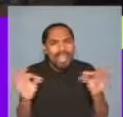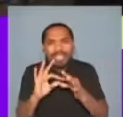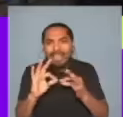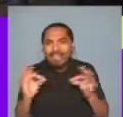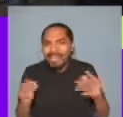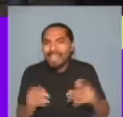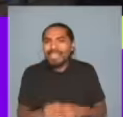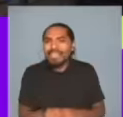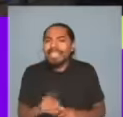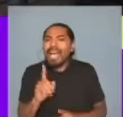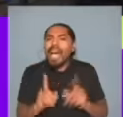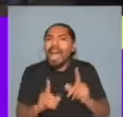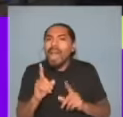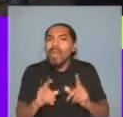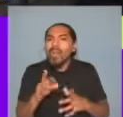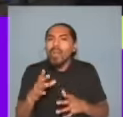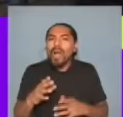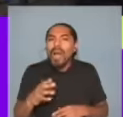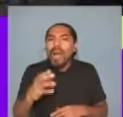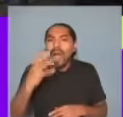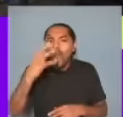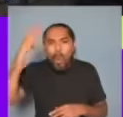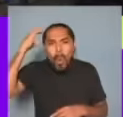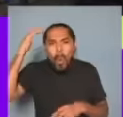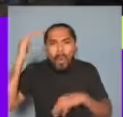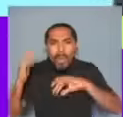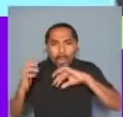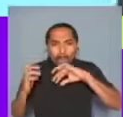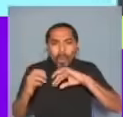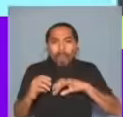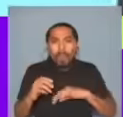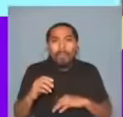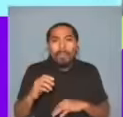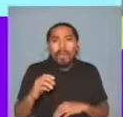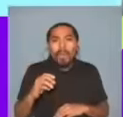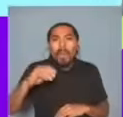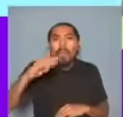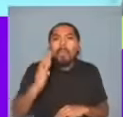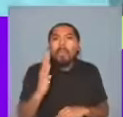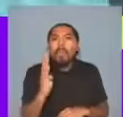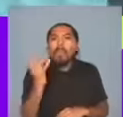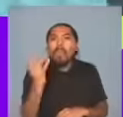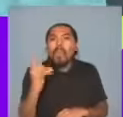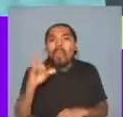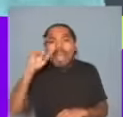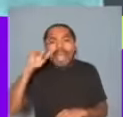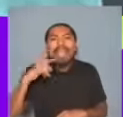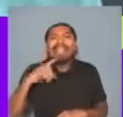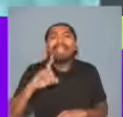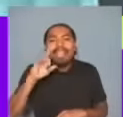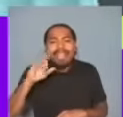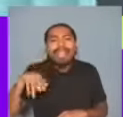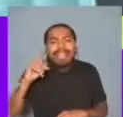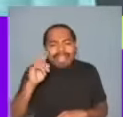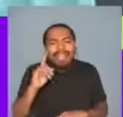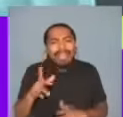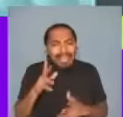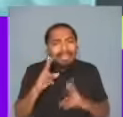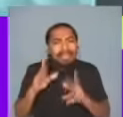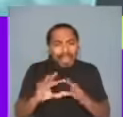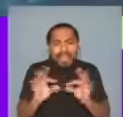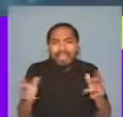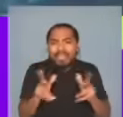que le decía Valentini cuando estaba de obispo. Una vez le dedicó un tema al padre Germán Macaño, ¿fue? Sí, para su cumpleaños, sí. Estoy hecho un demonio.